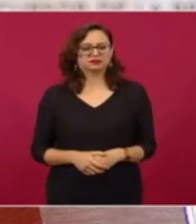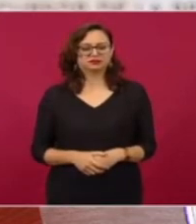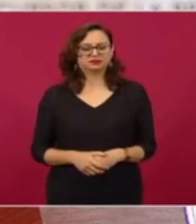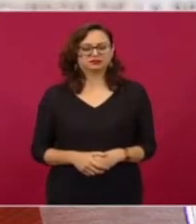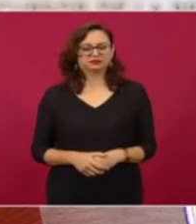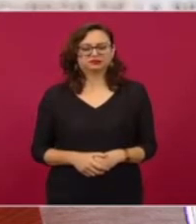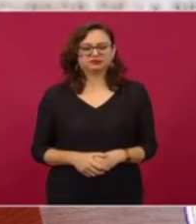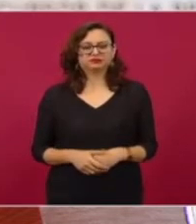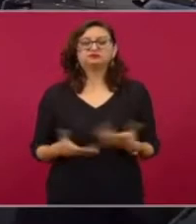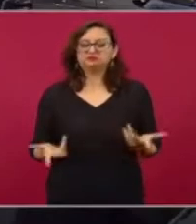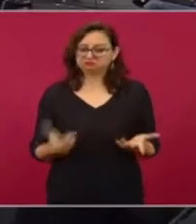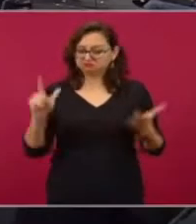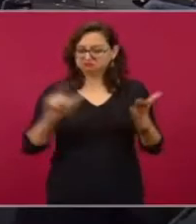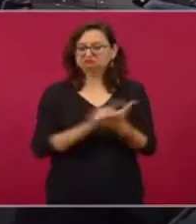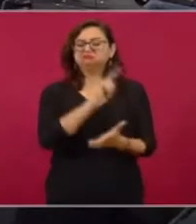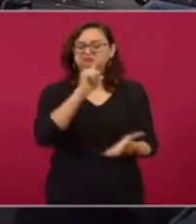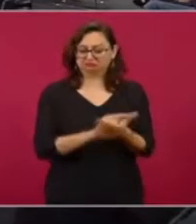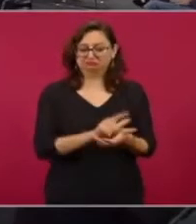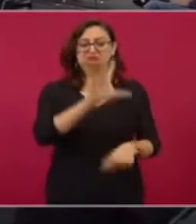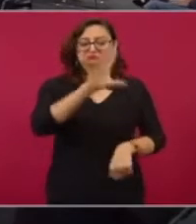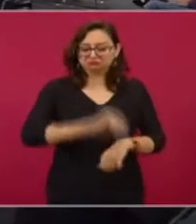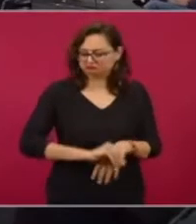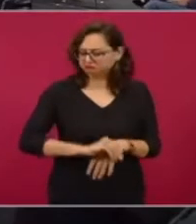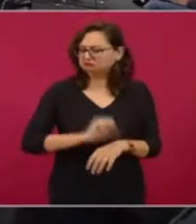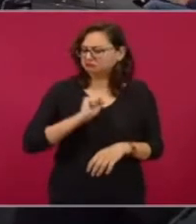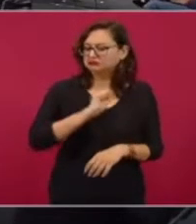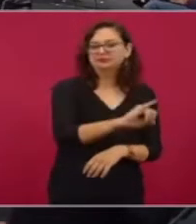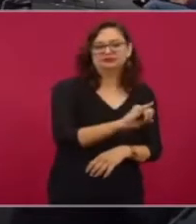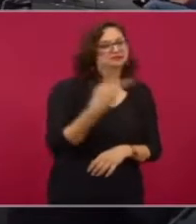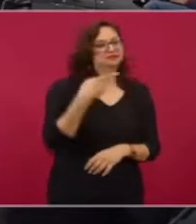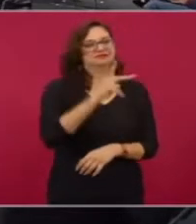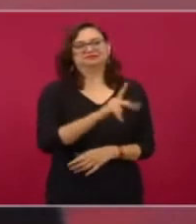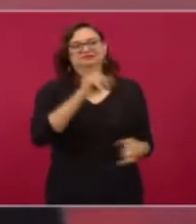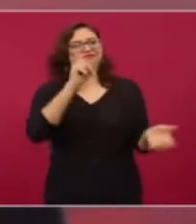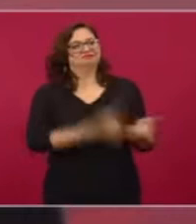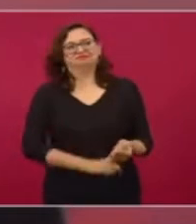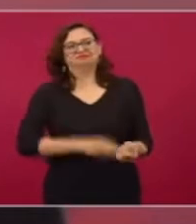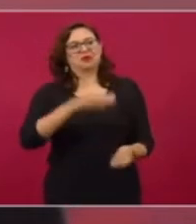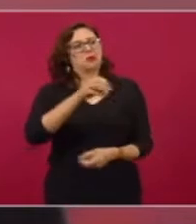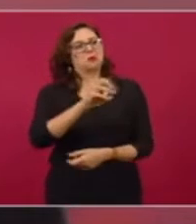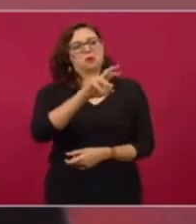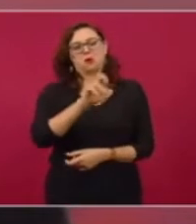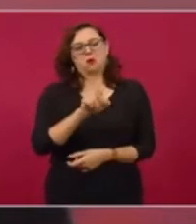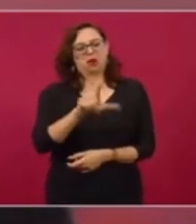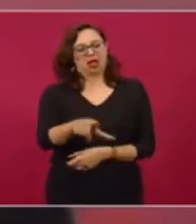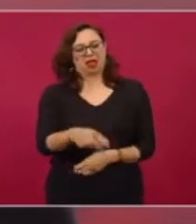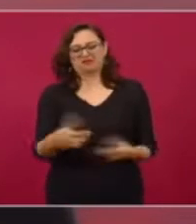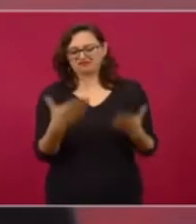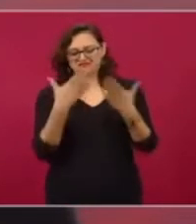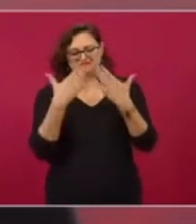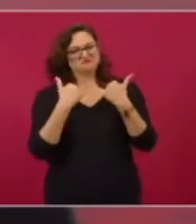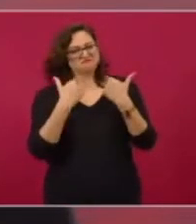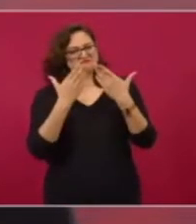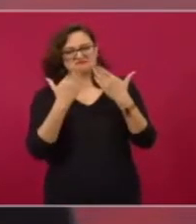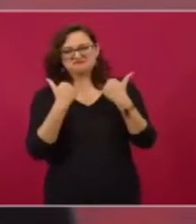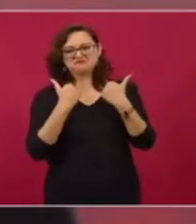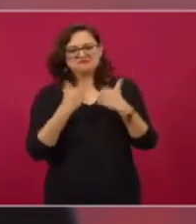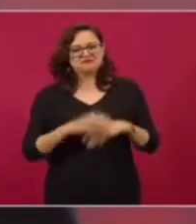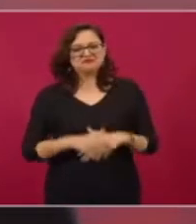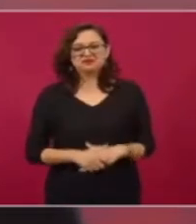puede ser legal incluso pero es inmoral que esté